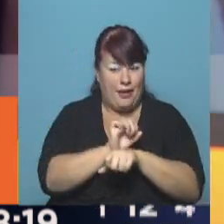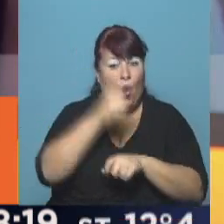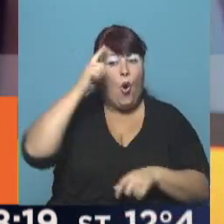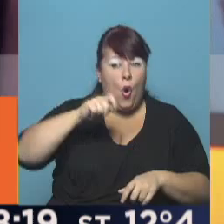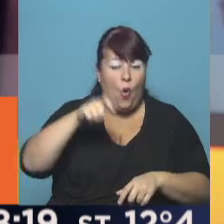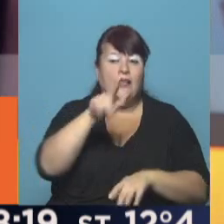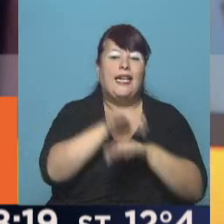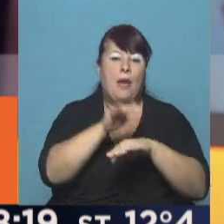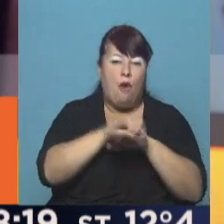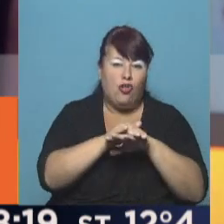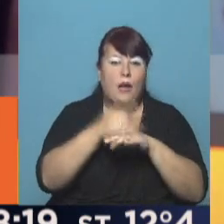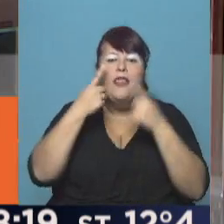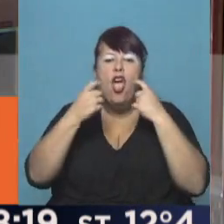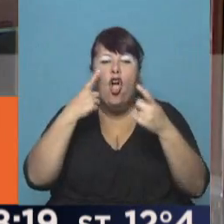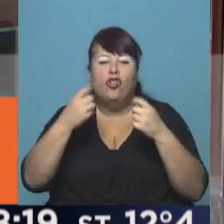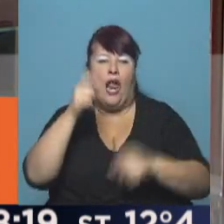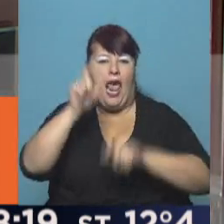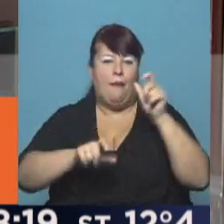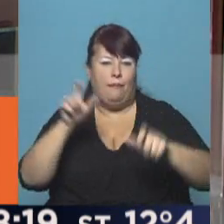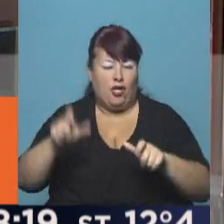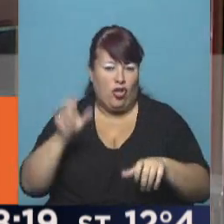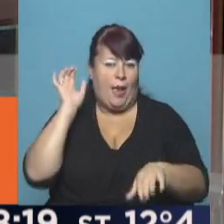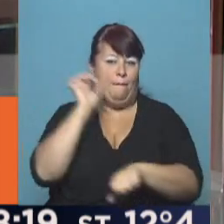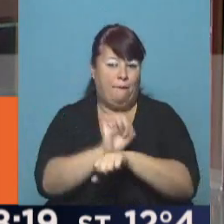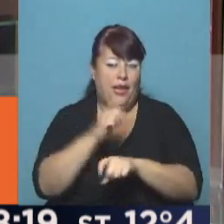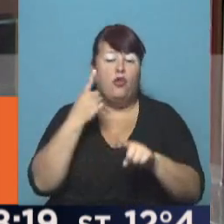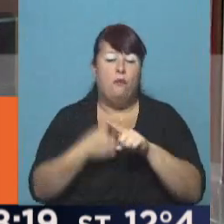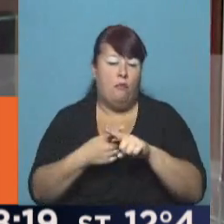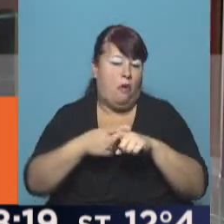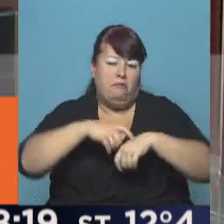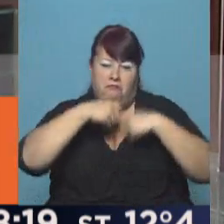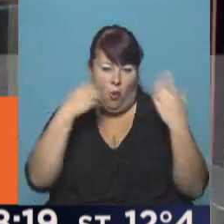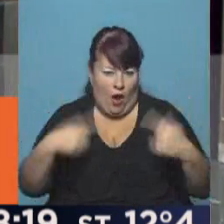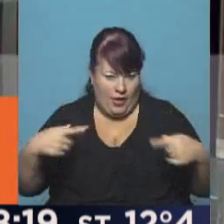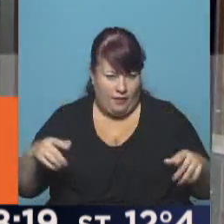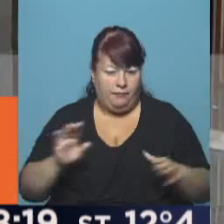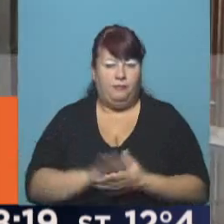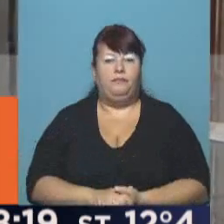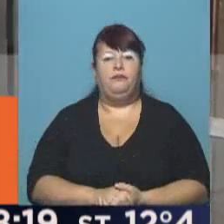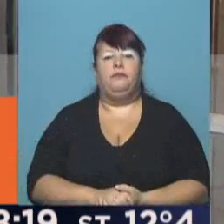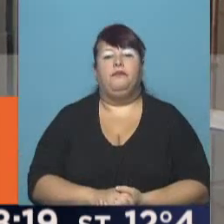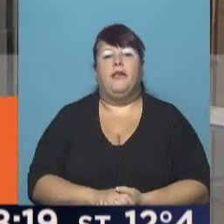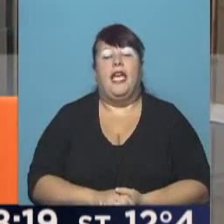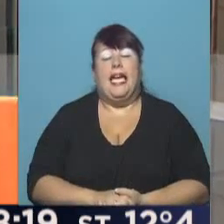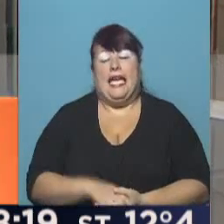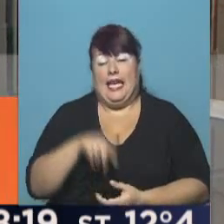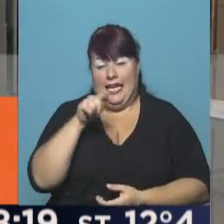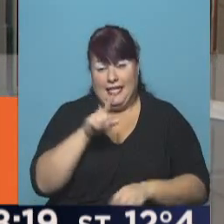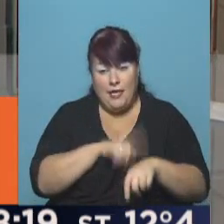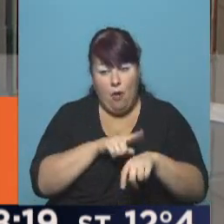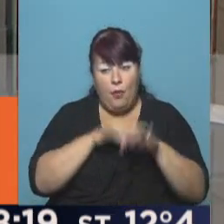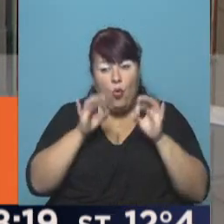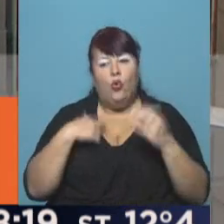juzgados que se ocupan de hacer el seguimiento de las personas que están condenadas por cualquier delito. En esa